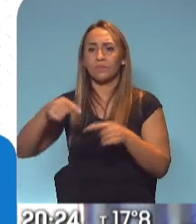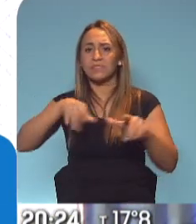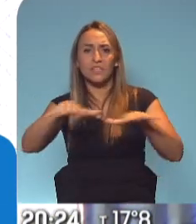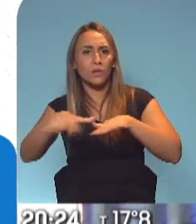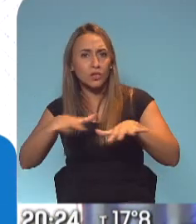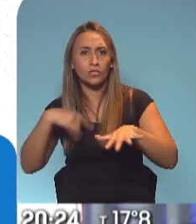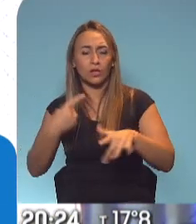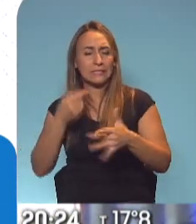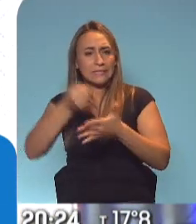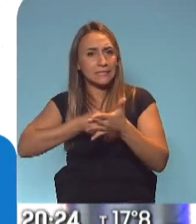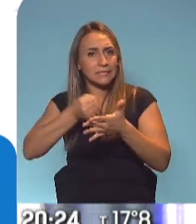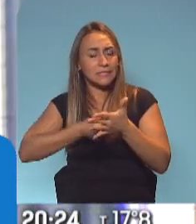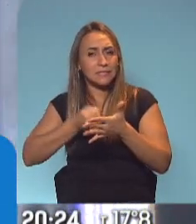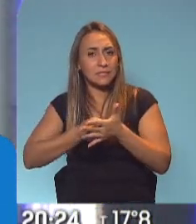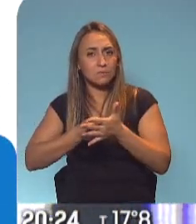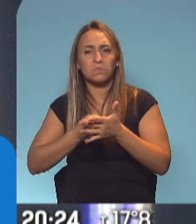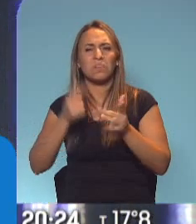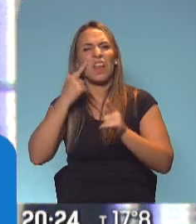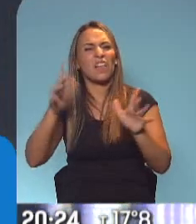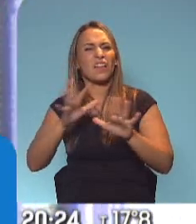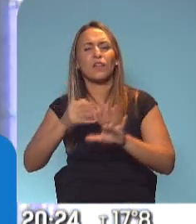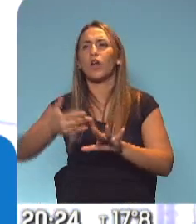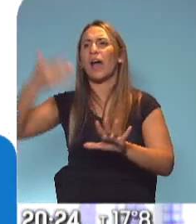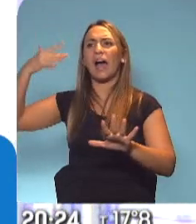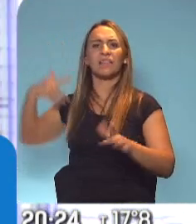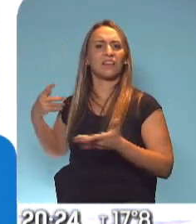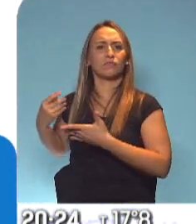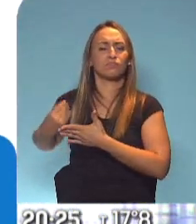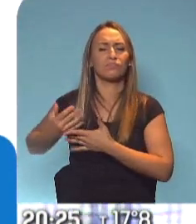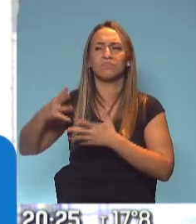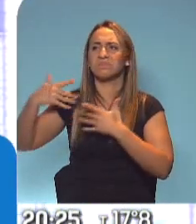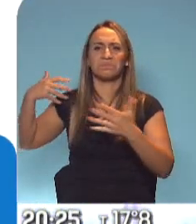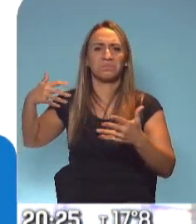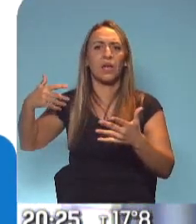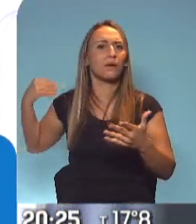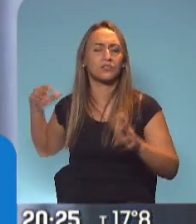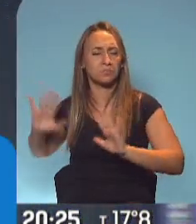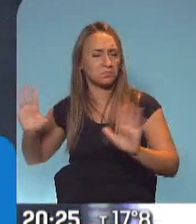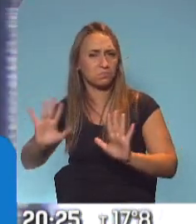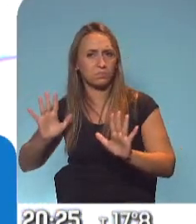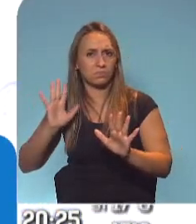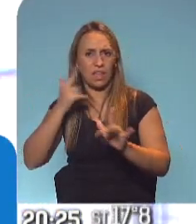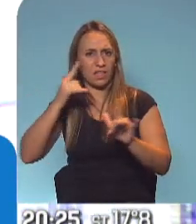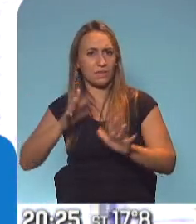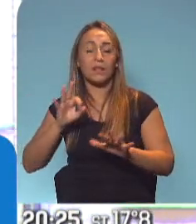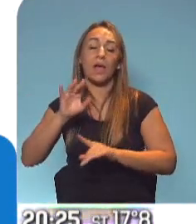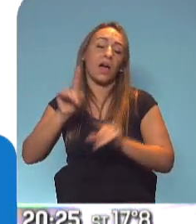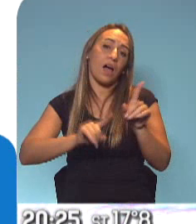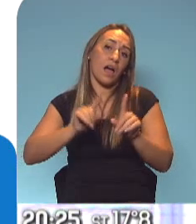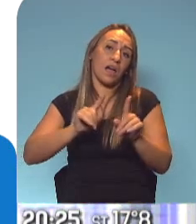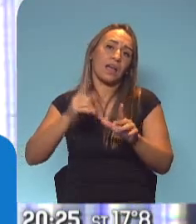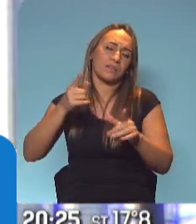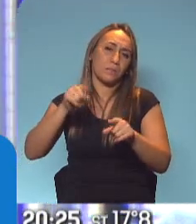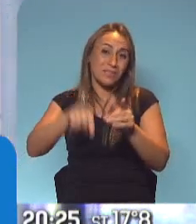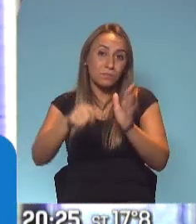ver con la gestión de los últimos años, sino que es una cuestión que viene de alguna manera decantándose de muchas